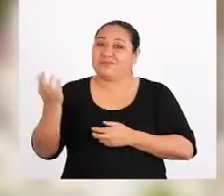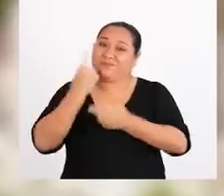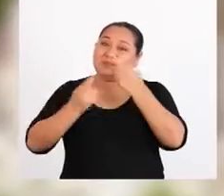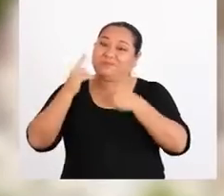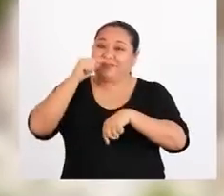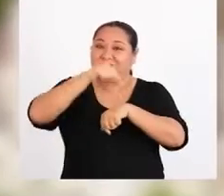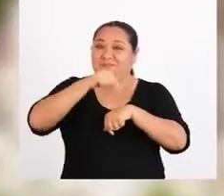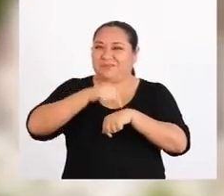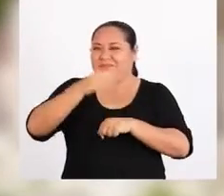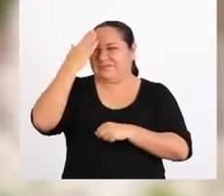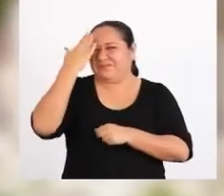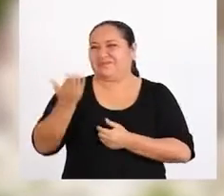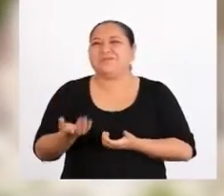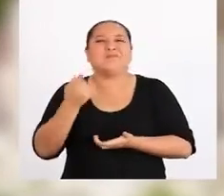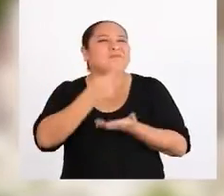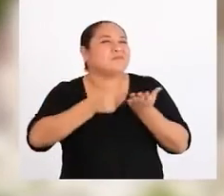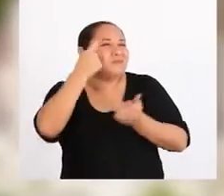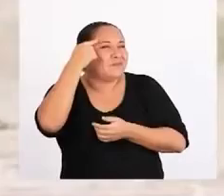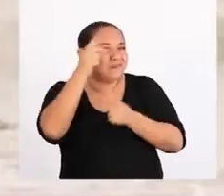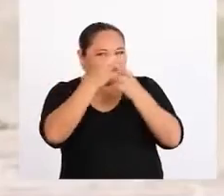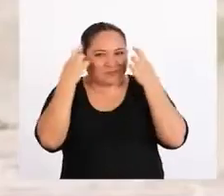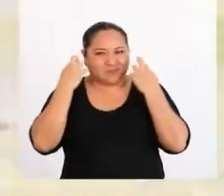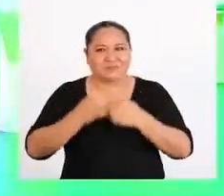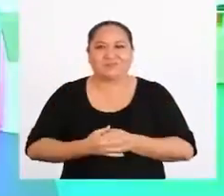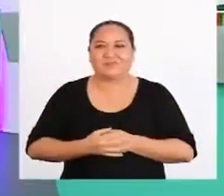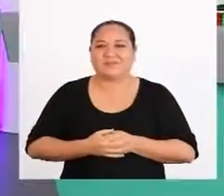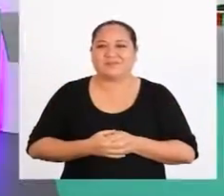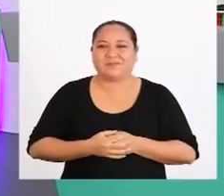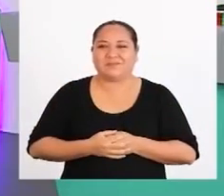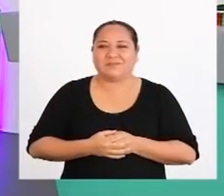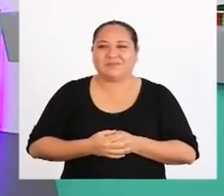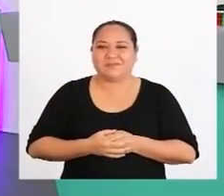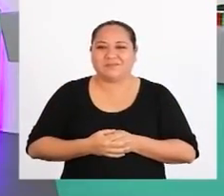regreso, que es momento de saber qué piensa la promo.